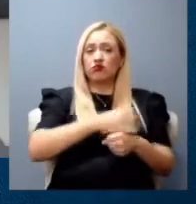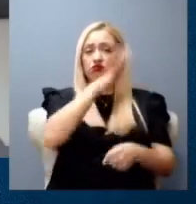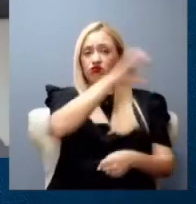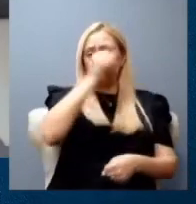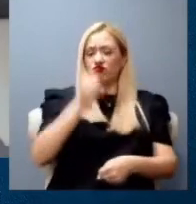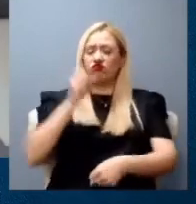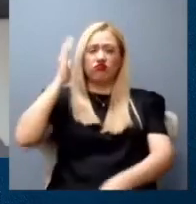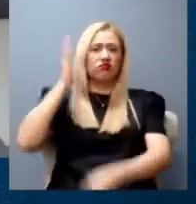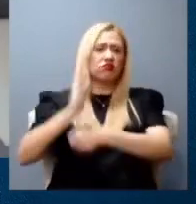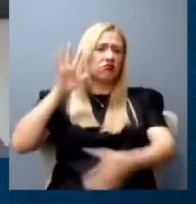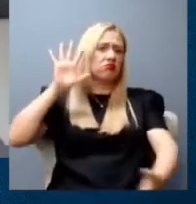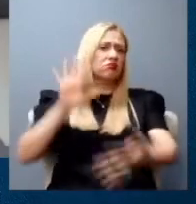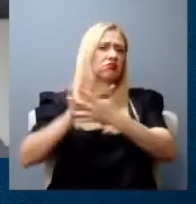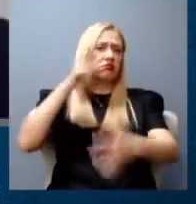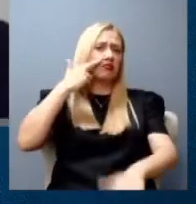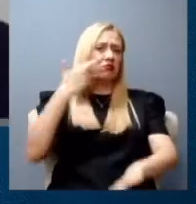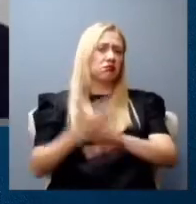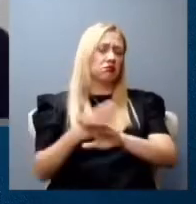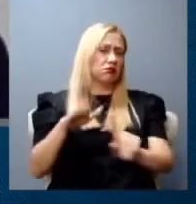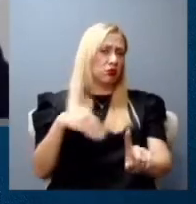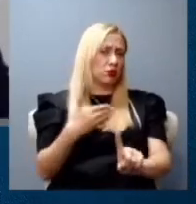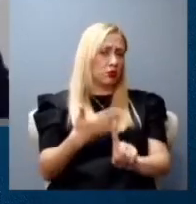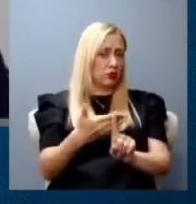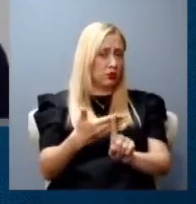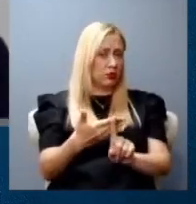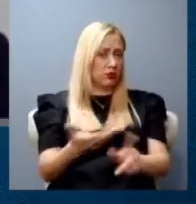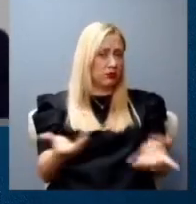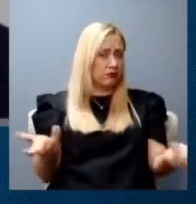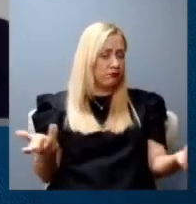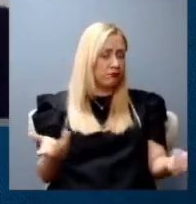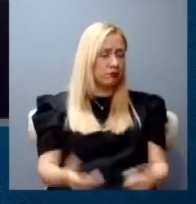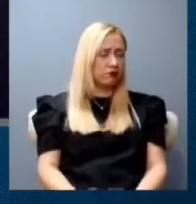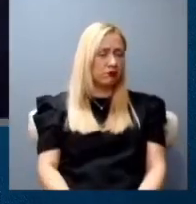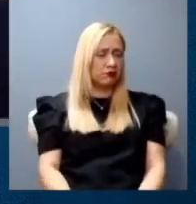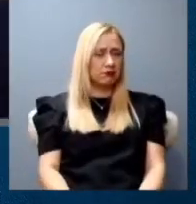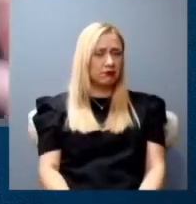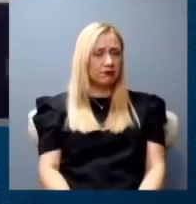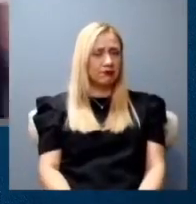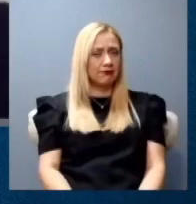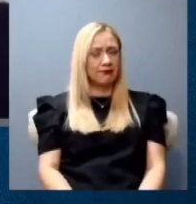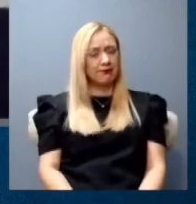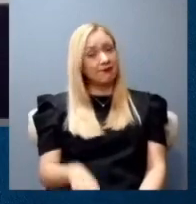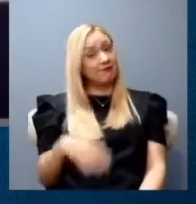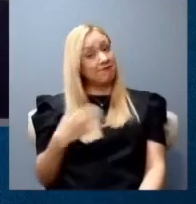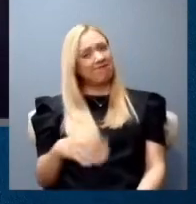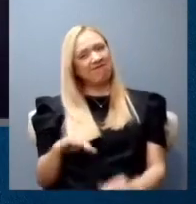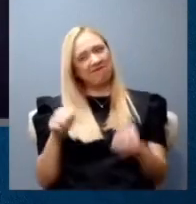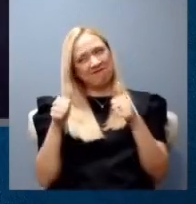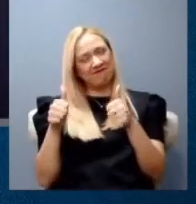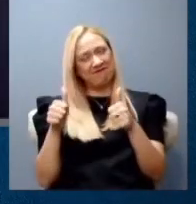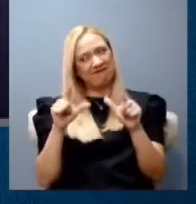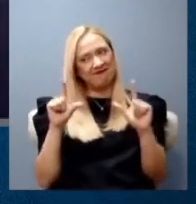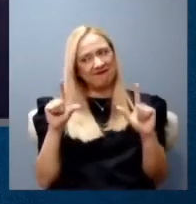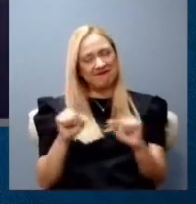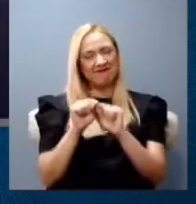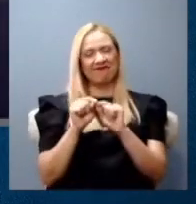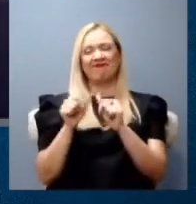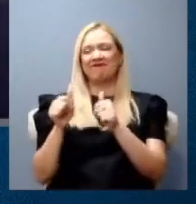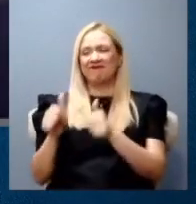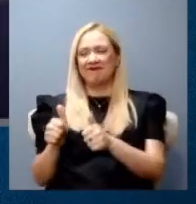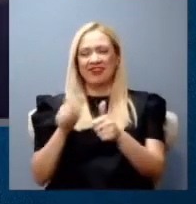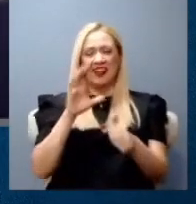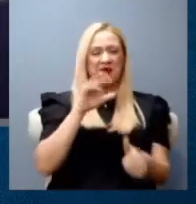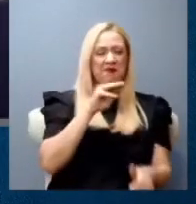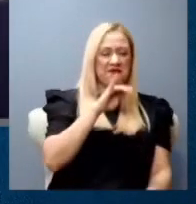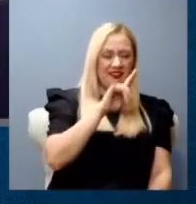graves violaciones a los derechos humanos. Pues excelente conclusión, Camila, excelente conclusión, Andrés, muchas